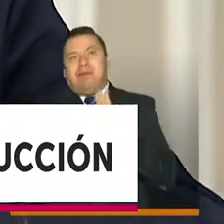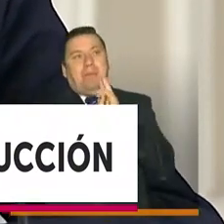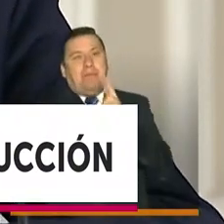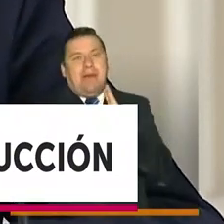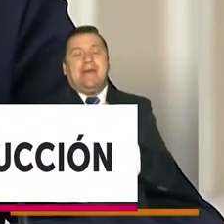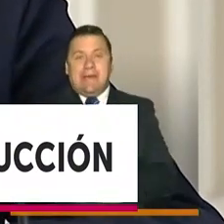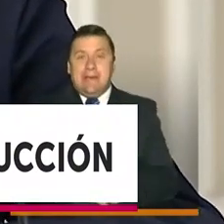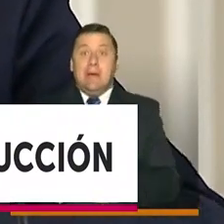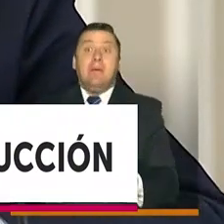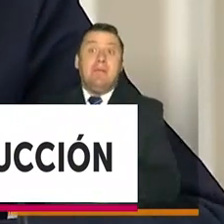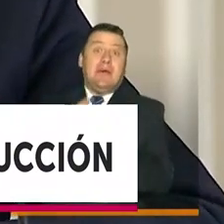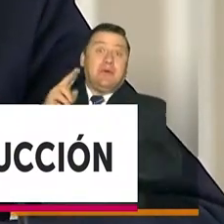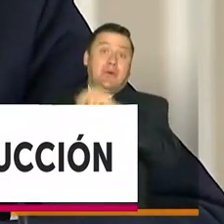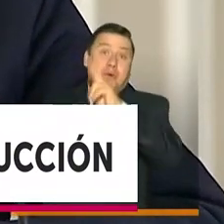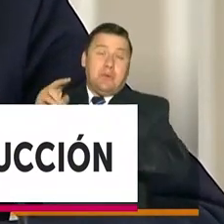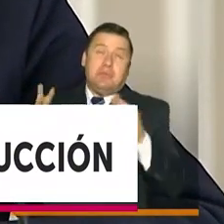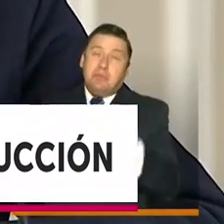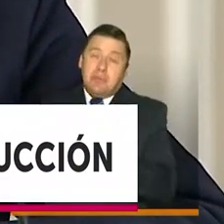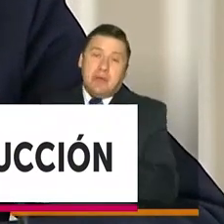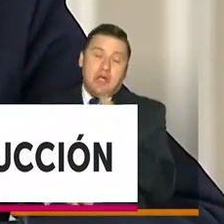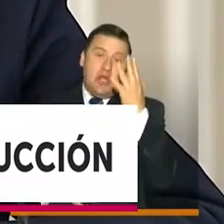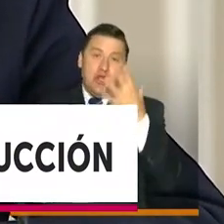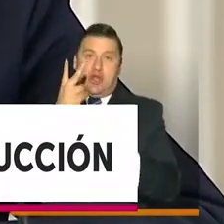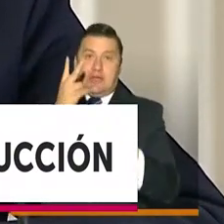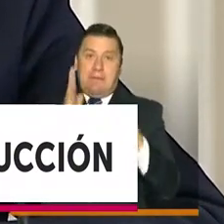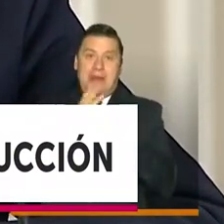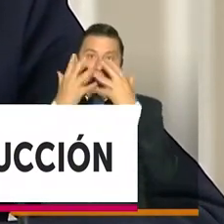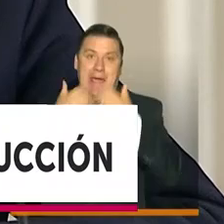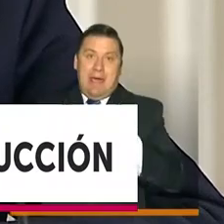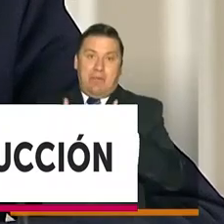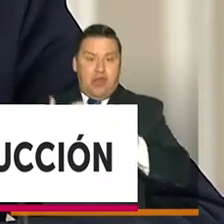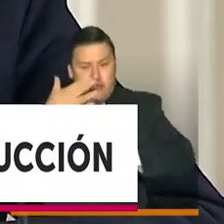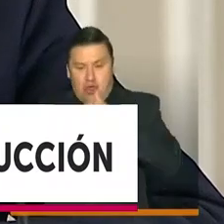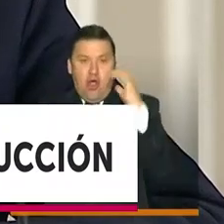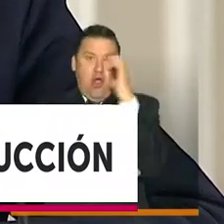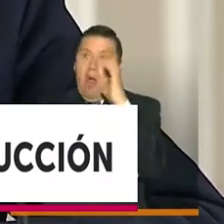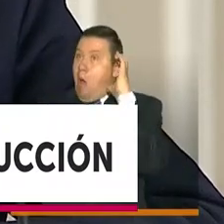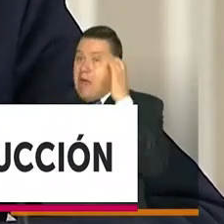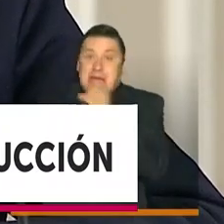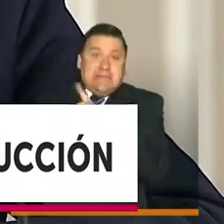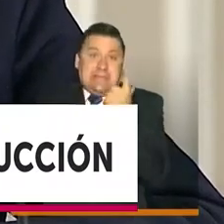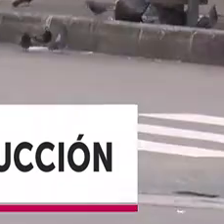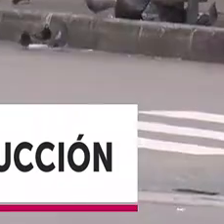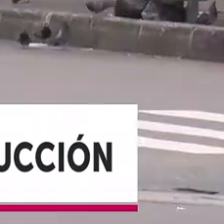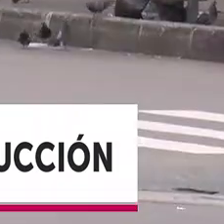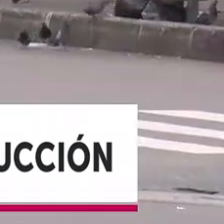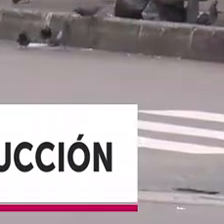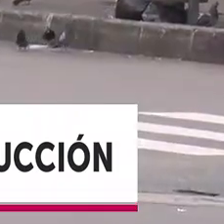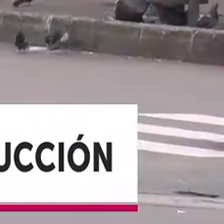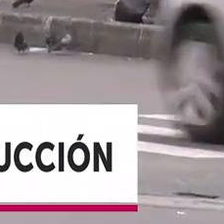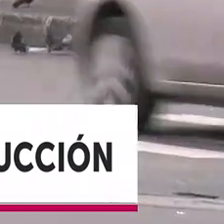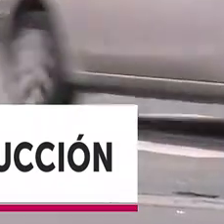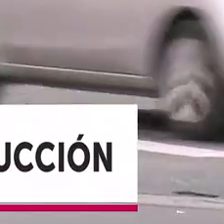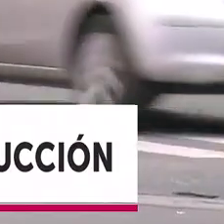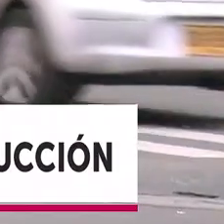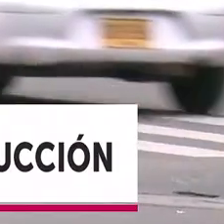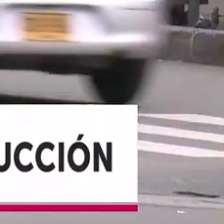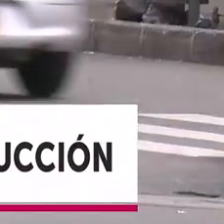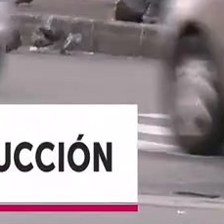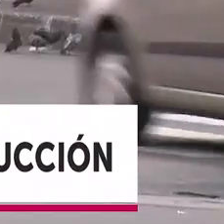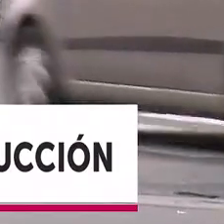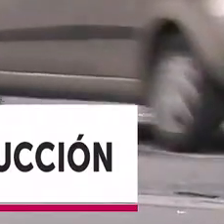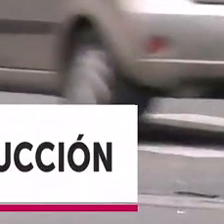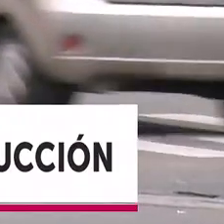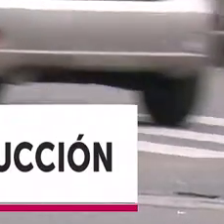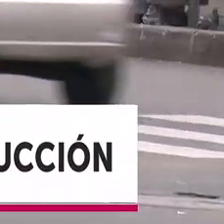Sumando a las de construcción, estamos hablando de más de 12.000 empresas en Colombia que están ya generando empleo. Con 57 cámaras de comercio se han